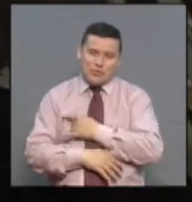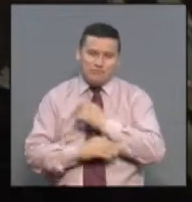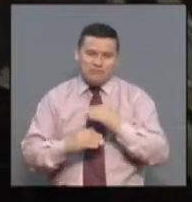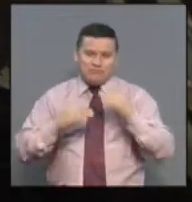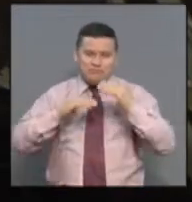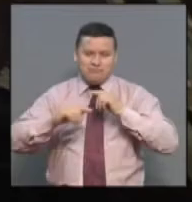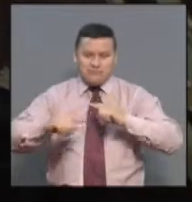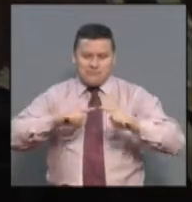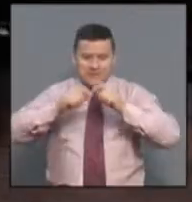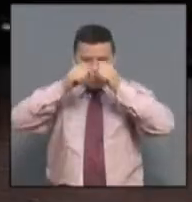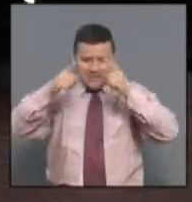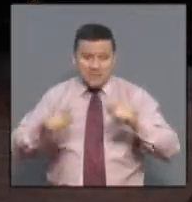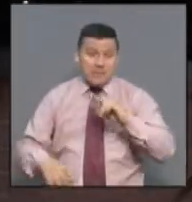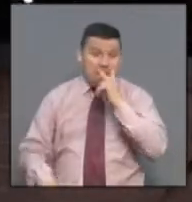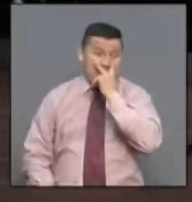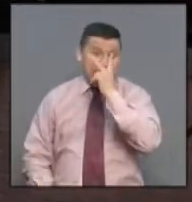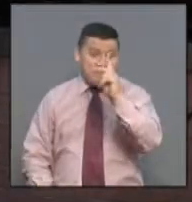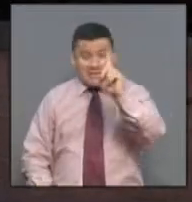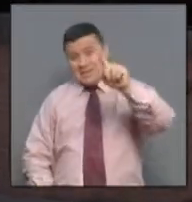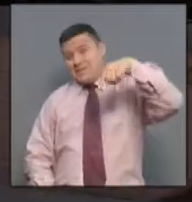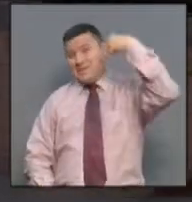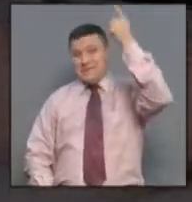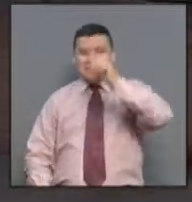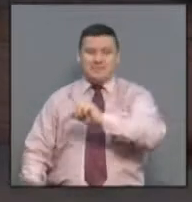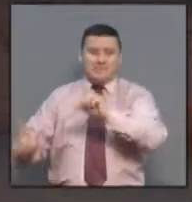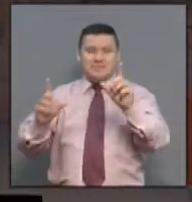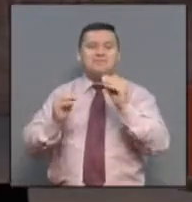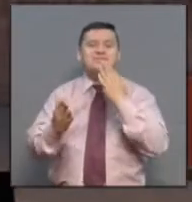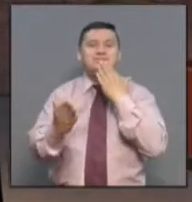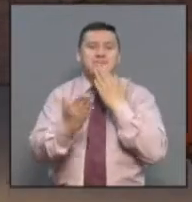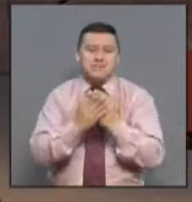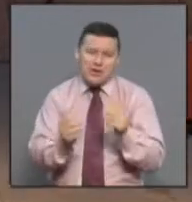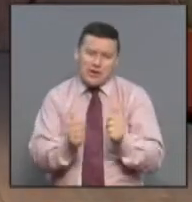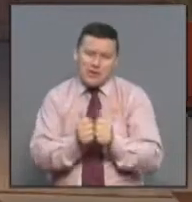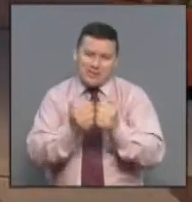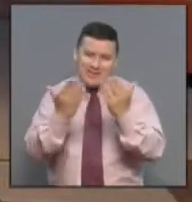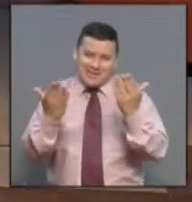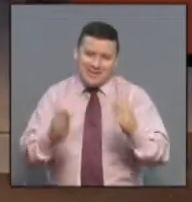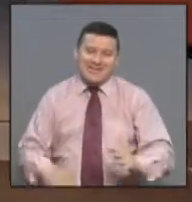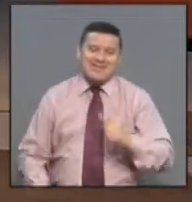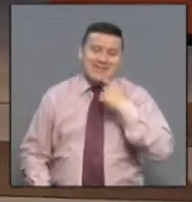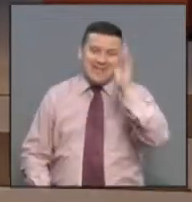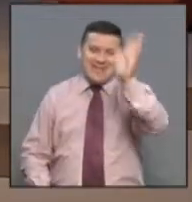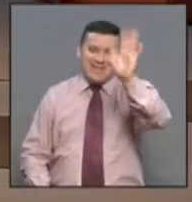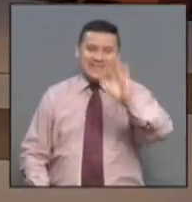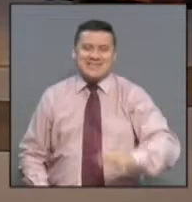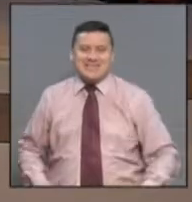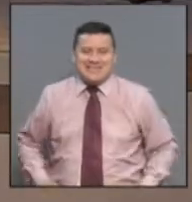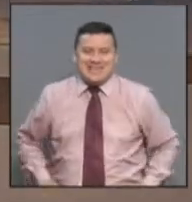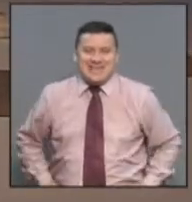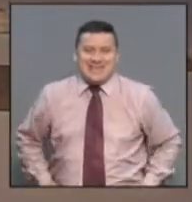de Administración Pública. Nos vemos en la próxima emisión. Gracias por habernos acompañado. Hasta pronto.